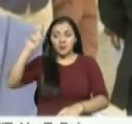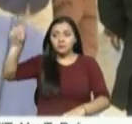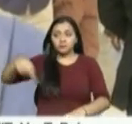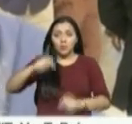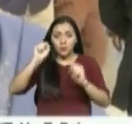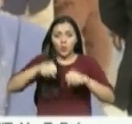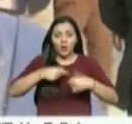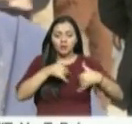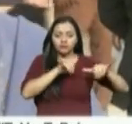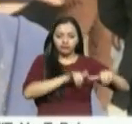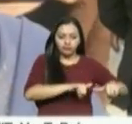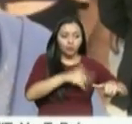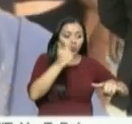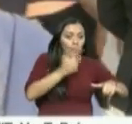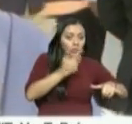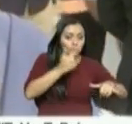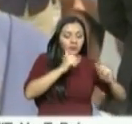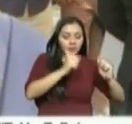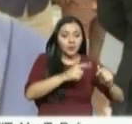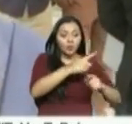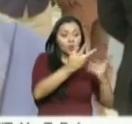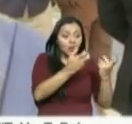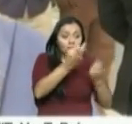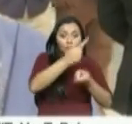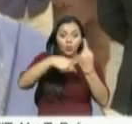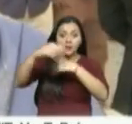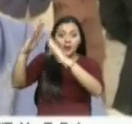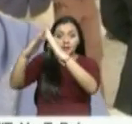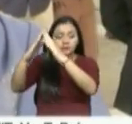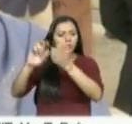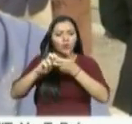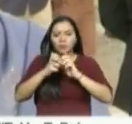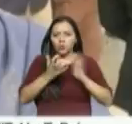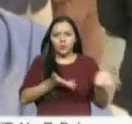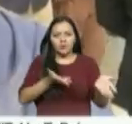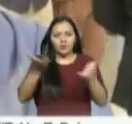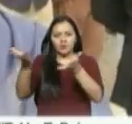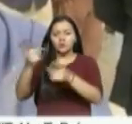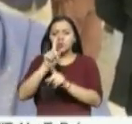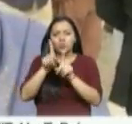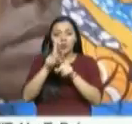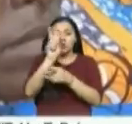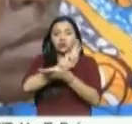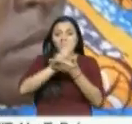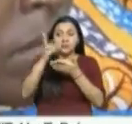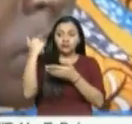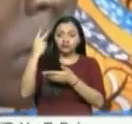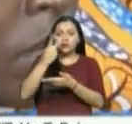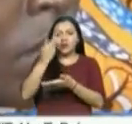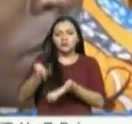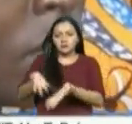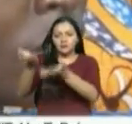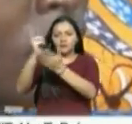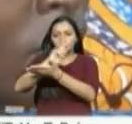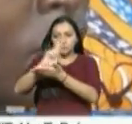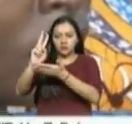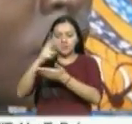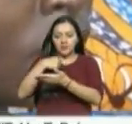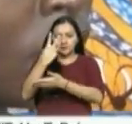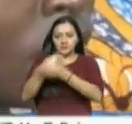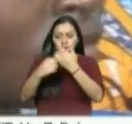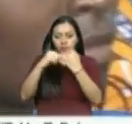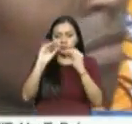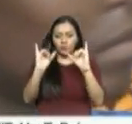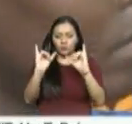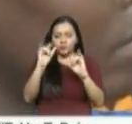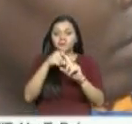cualquier momento. Y si alguna de las chicas quiere ir a casa y regresar, puede hacerlo, como una que se fue por 2 semanas. Las adolescentes fueron liberadas